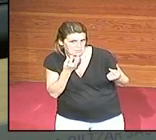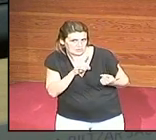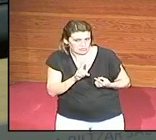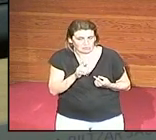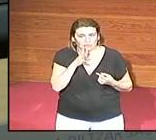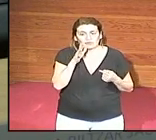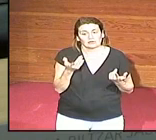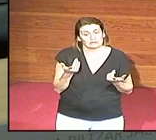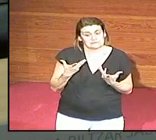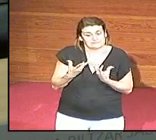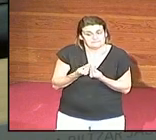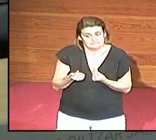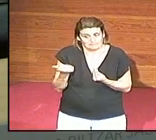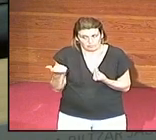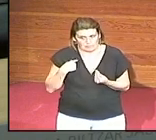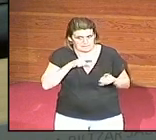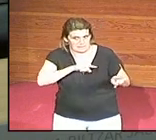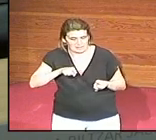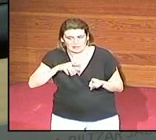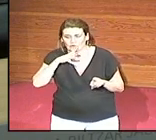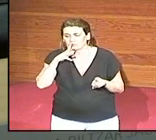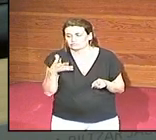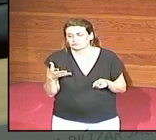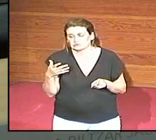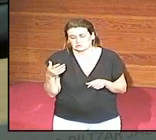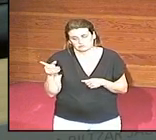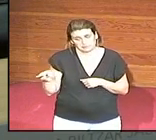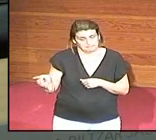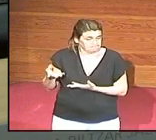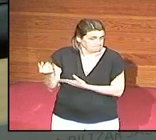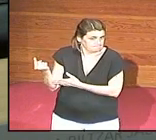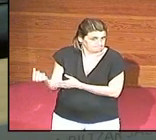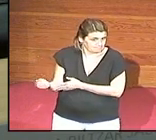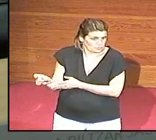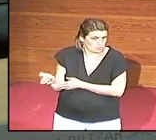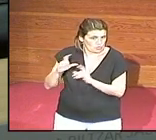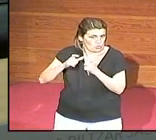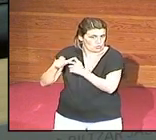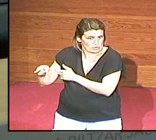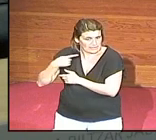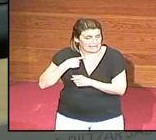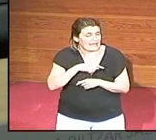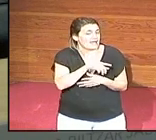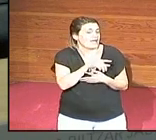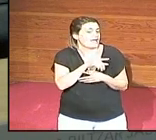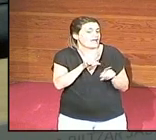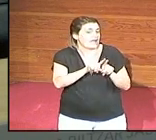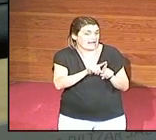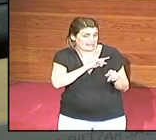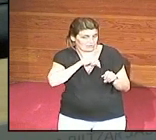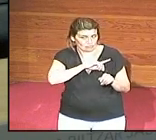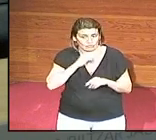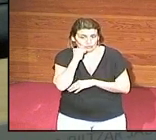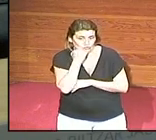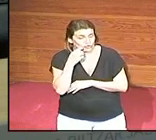y estando con estos milicianos, pues pude ver que había pues varias unidades del ejército ruso sin bandera,